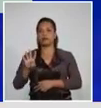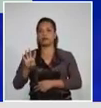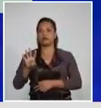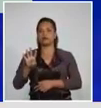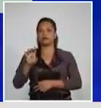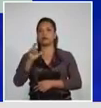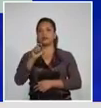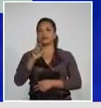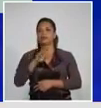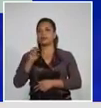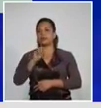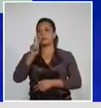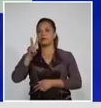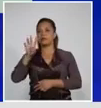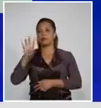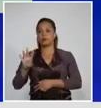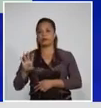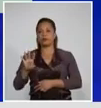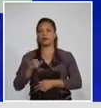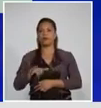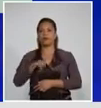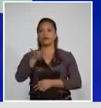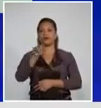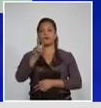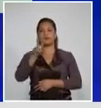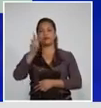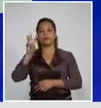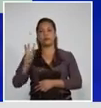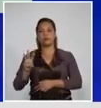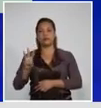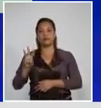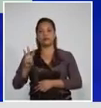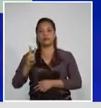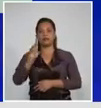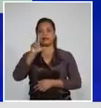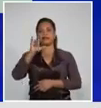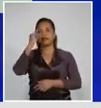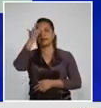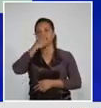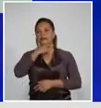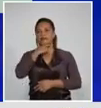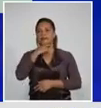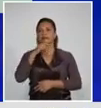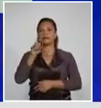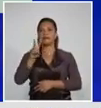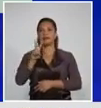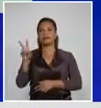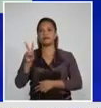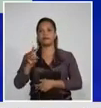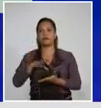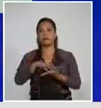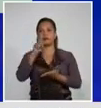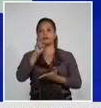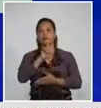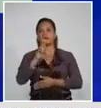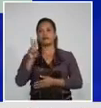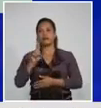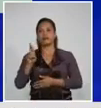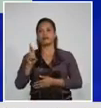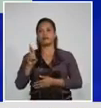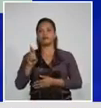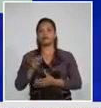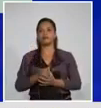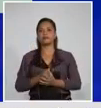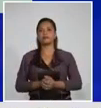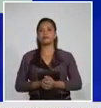con 24 cada uno, Boyeros con 23, La Lisa, Plaza de la Revolución con